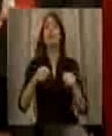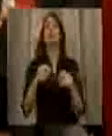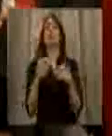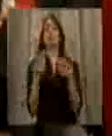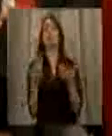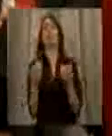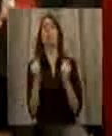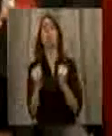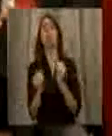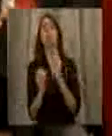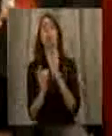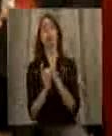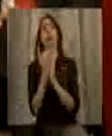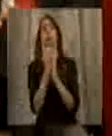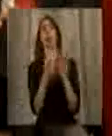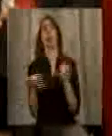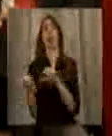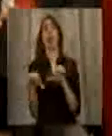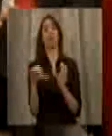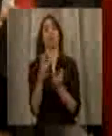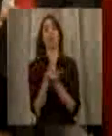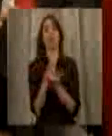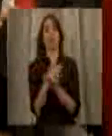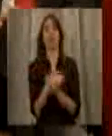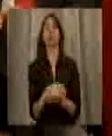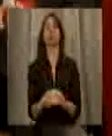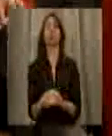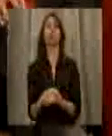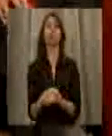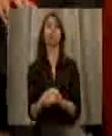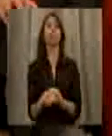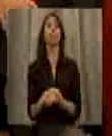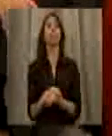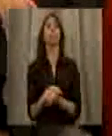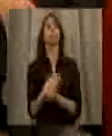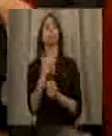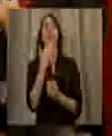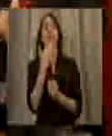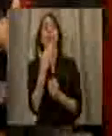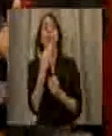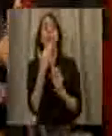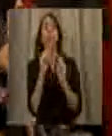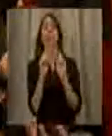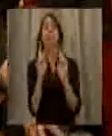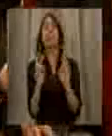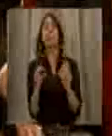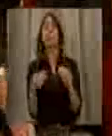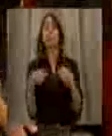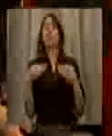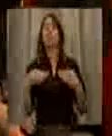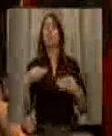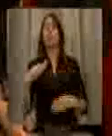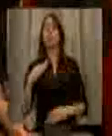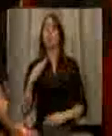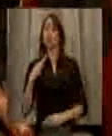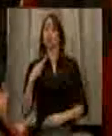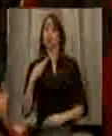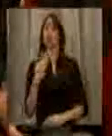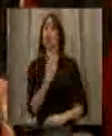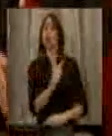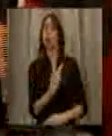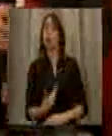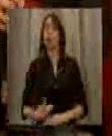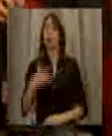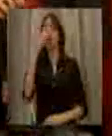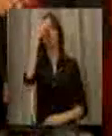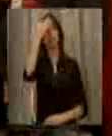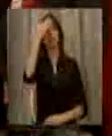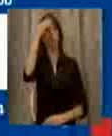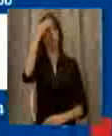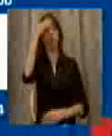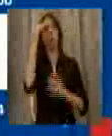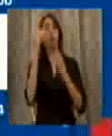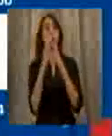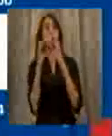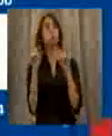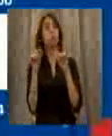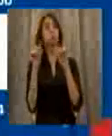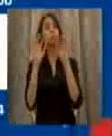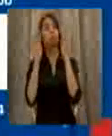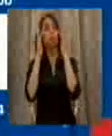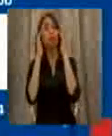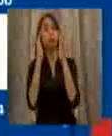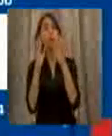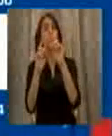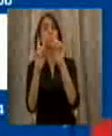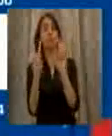actividad. Lo mismo en el plano de la seguridad ciudadana. Este es un tema que nos preocupa como gobierno de una manera sustancial.